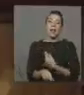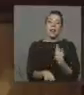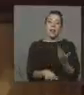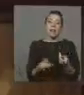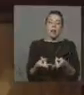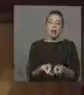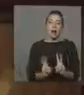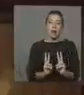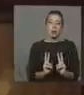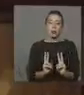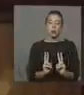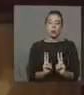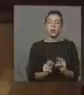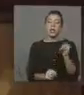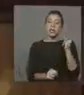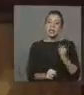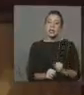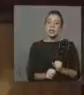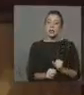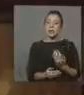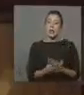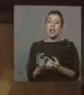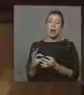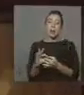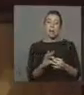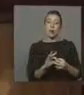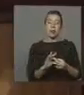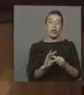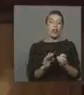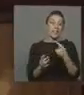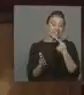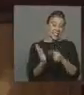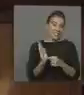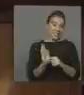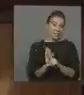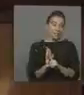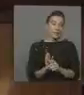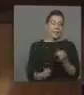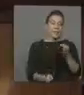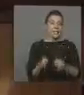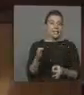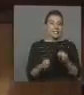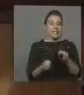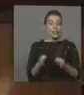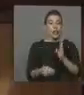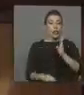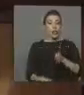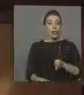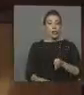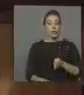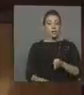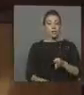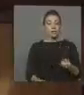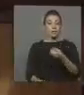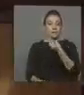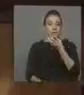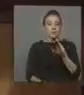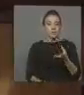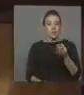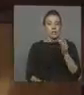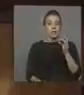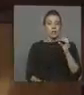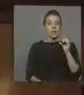la autorización siempre que concurra la causal respectiva. El tribunal deberá pronunciarse